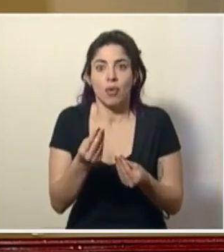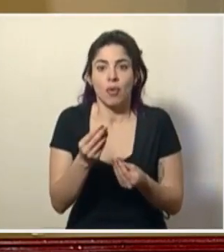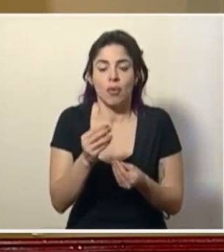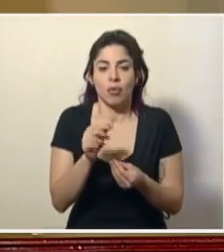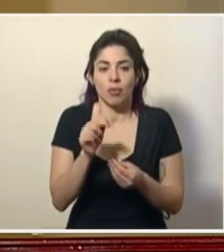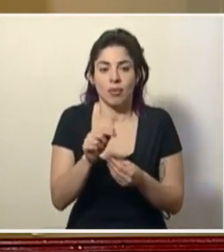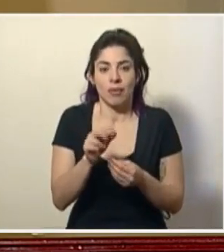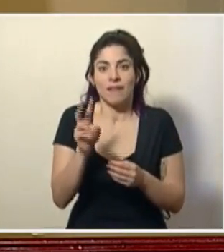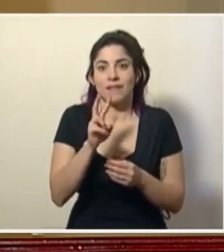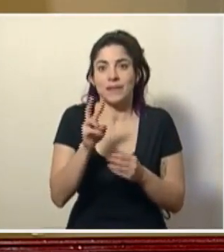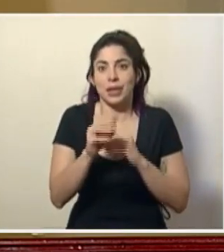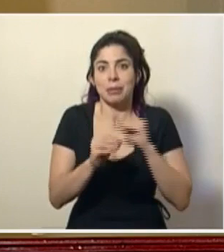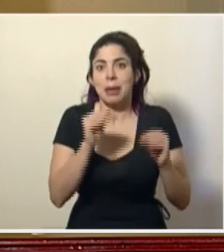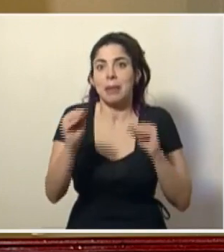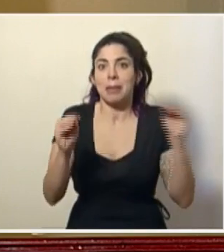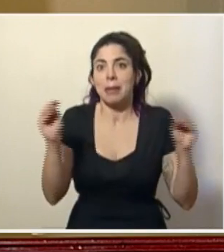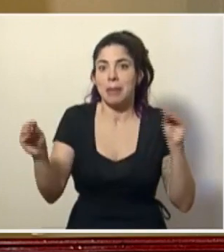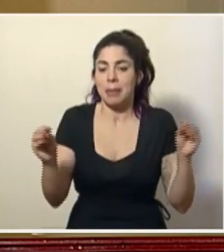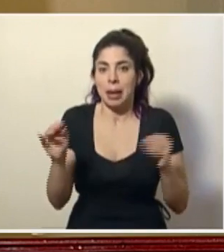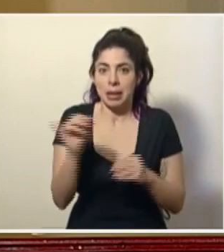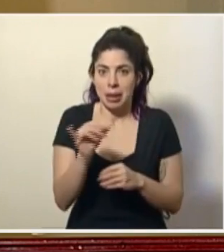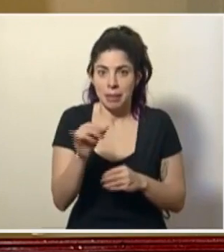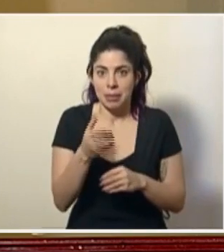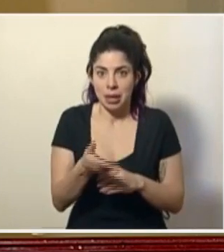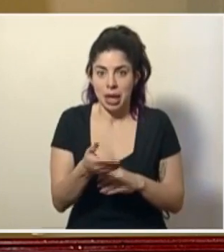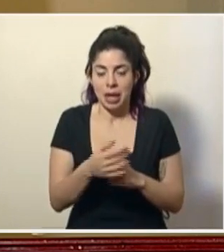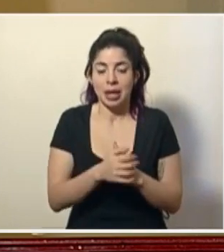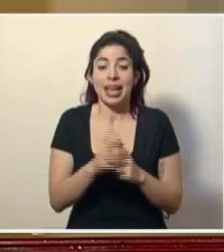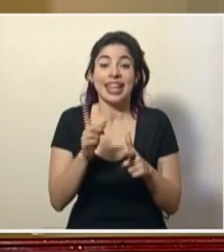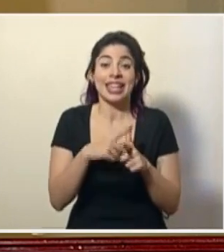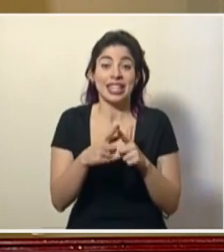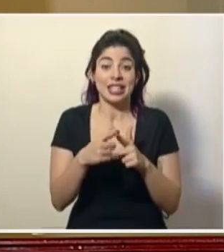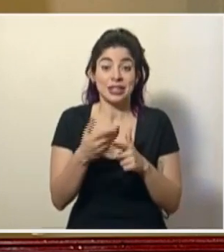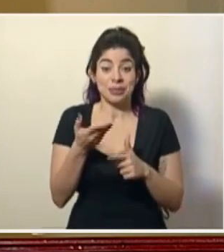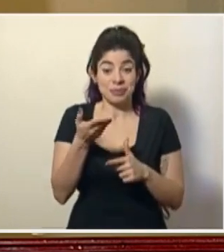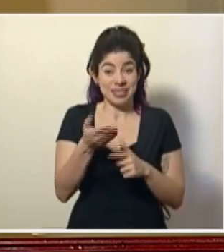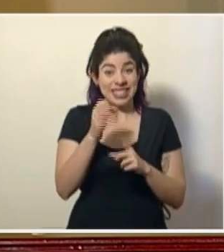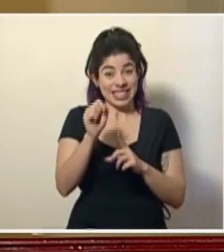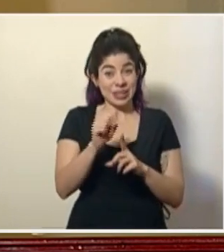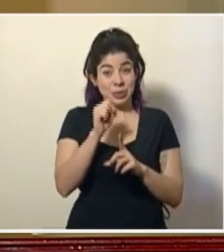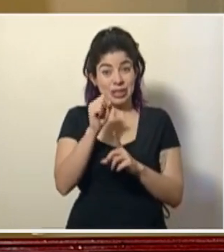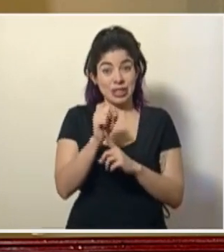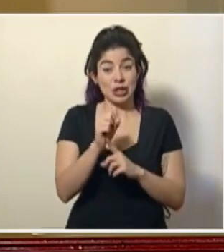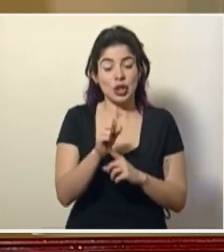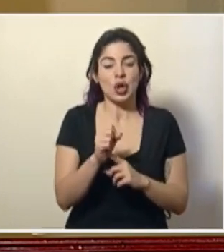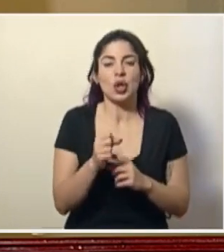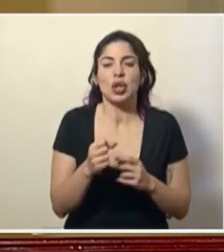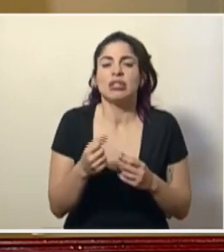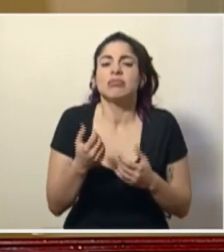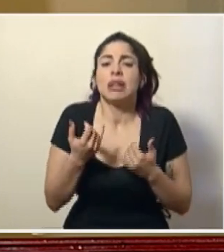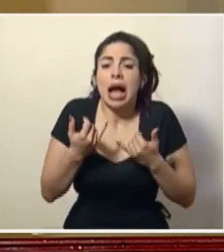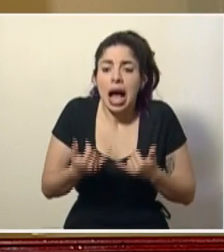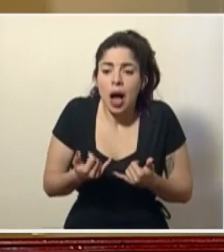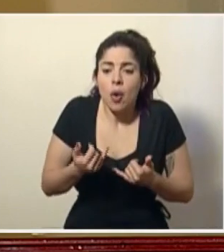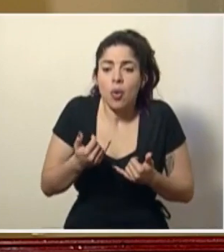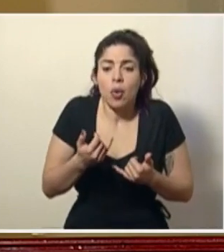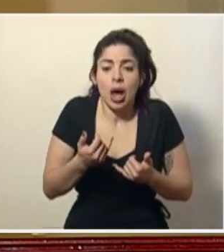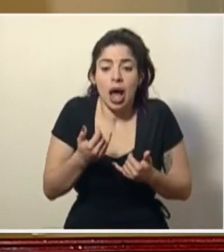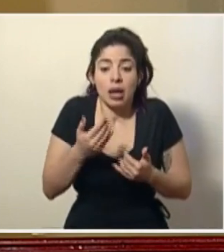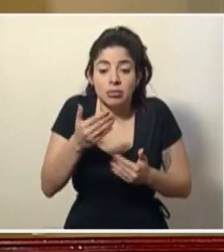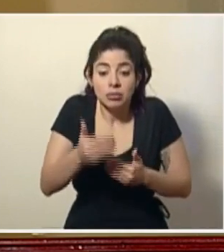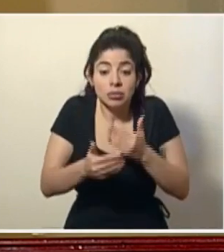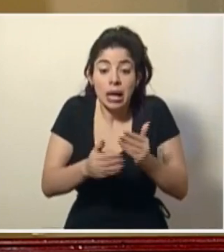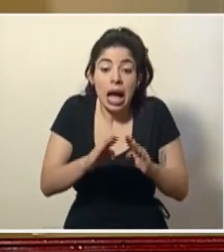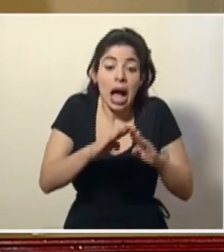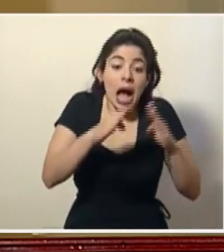traslado del virus y el contagio. Entonces, en estos casos, pues yo creo que lo que vamos desarrollando en las diferentes